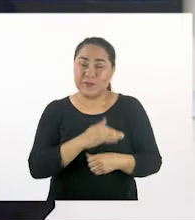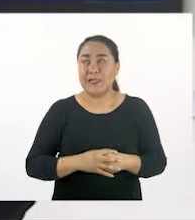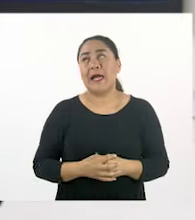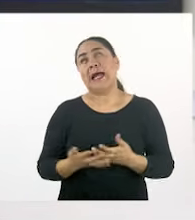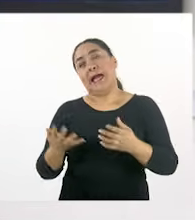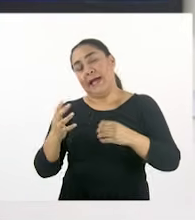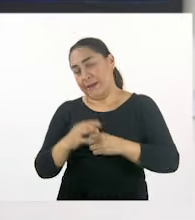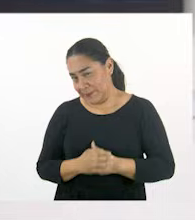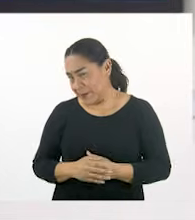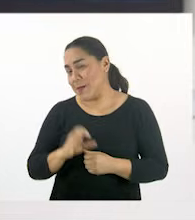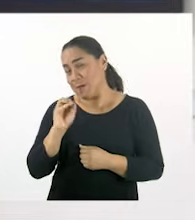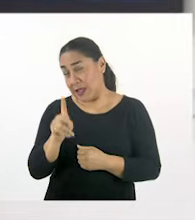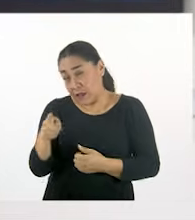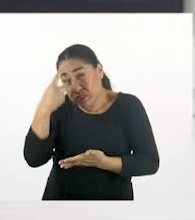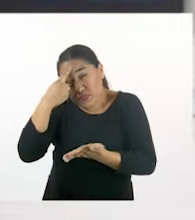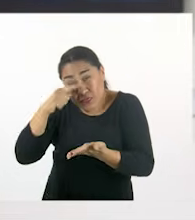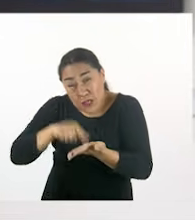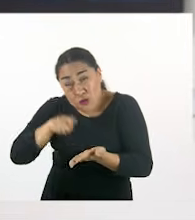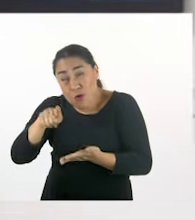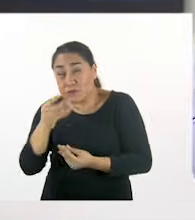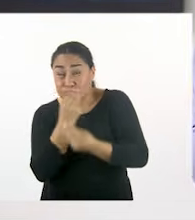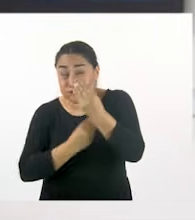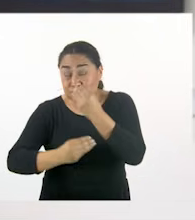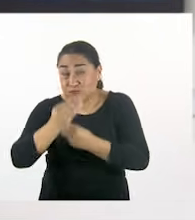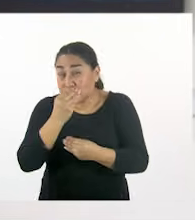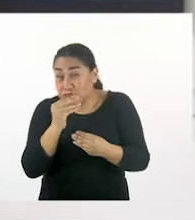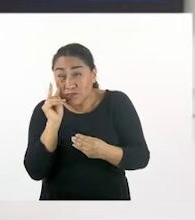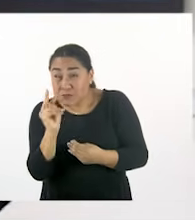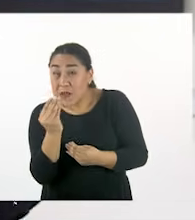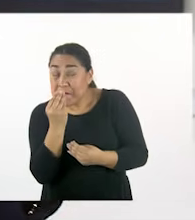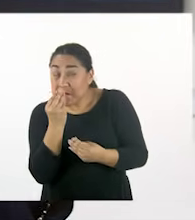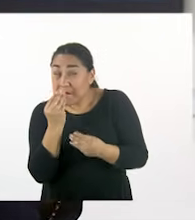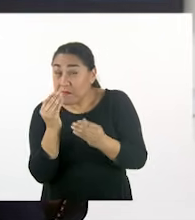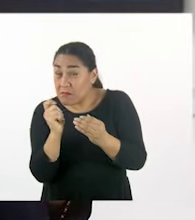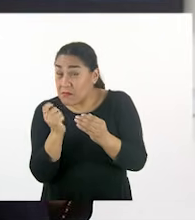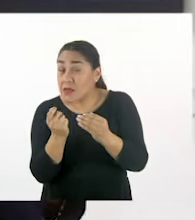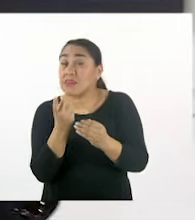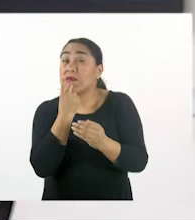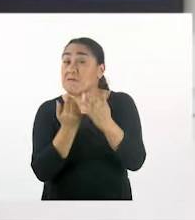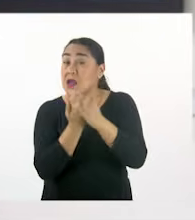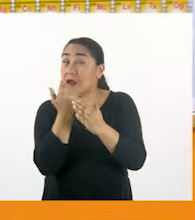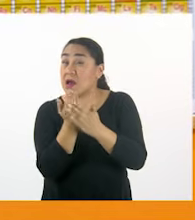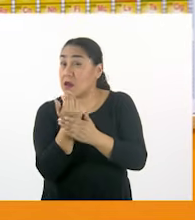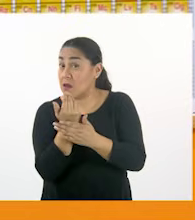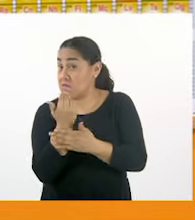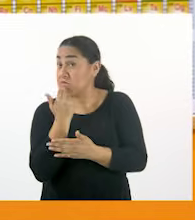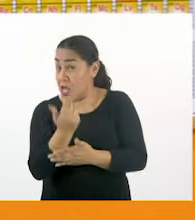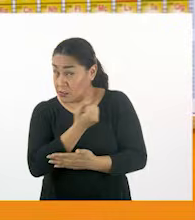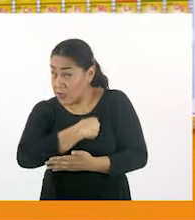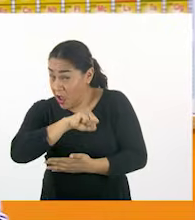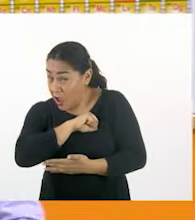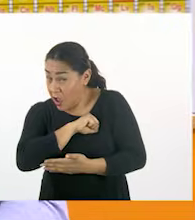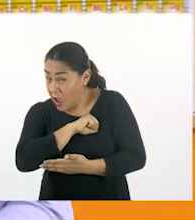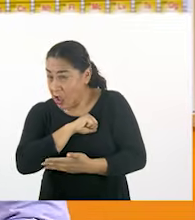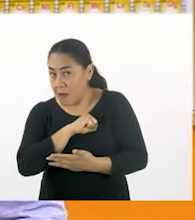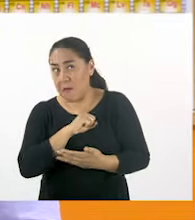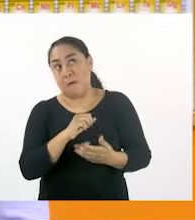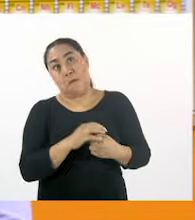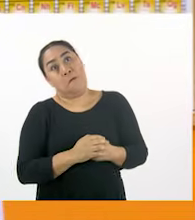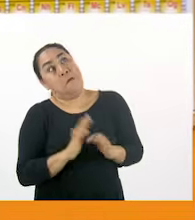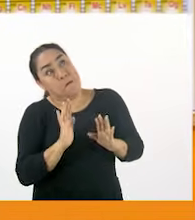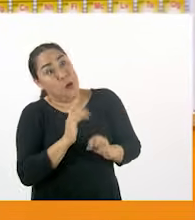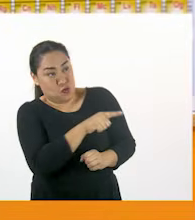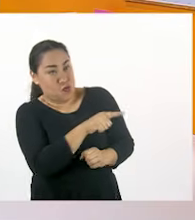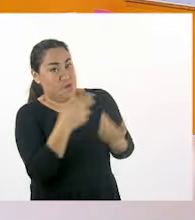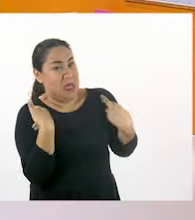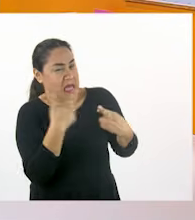Bueno, ¿tú crees que haya sido una comida o un desayuno balanceado? Ah, bueno, aquí usted es la maestra.